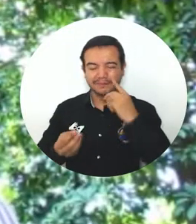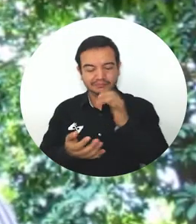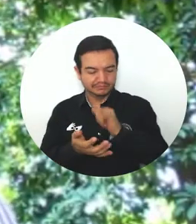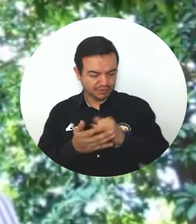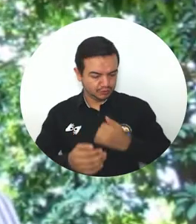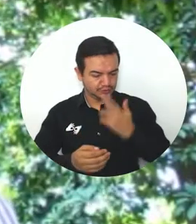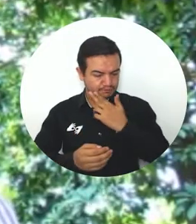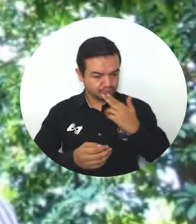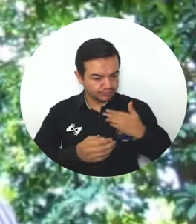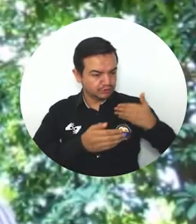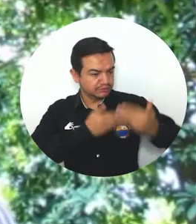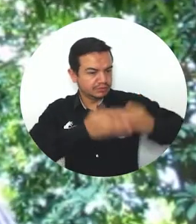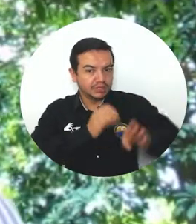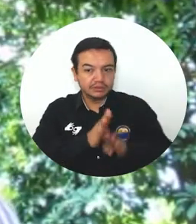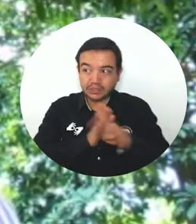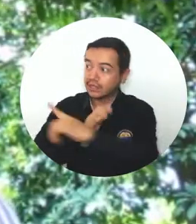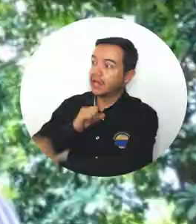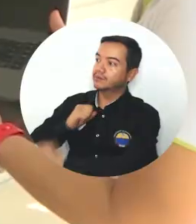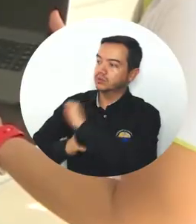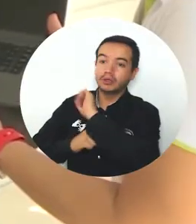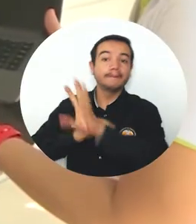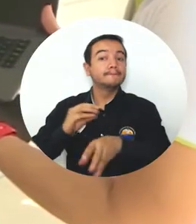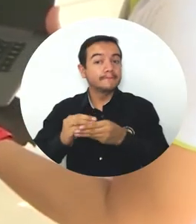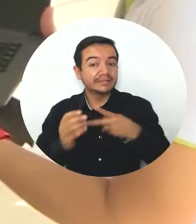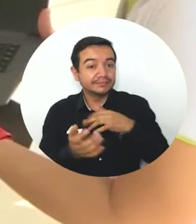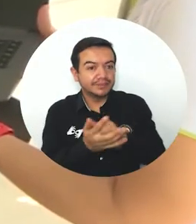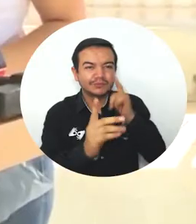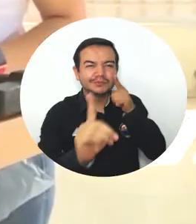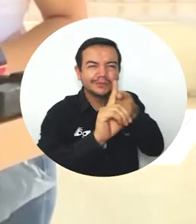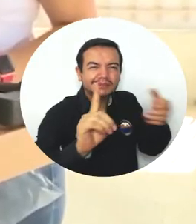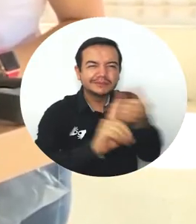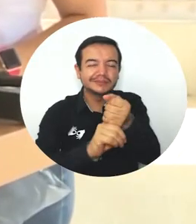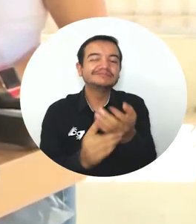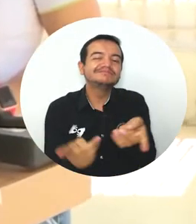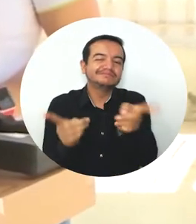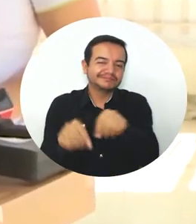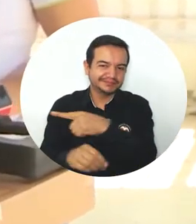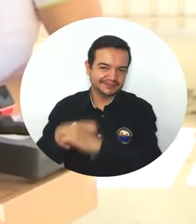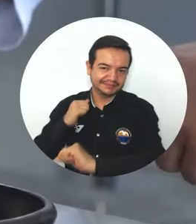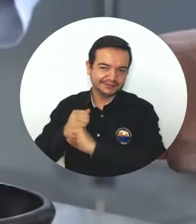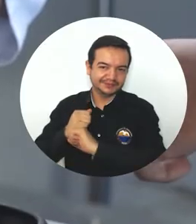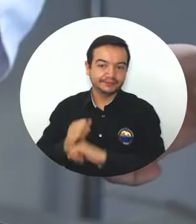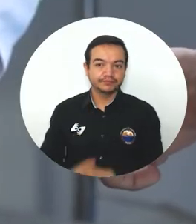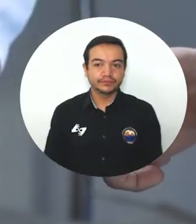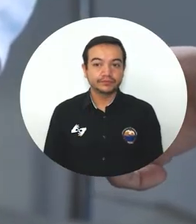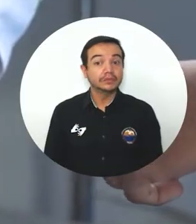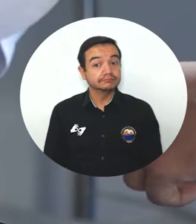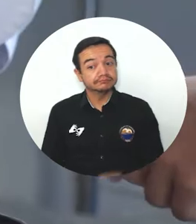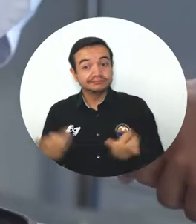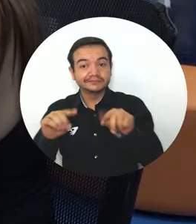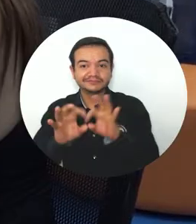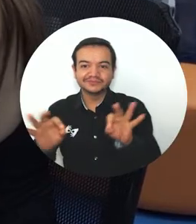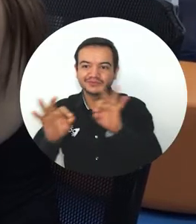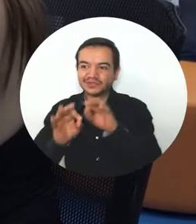que tenía, además de seguir adelante con cada uno de mis metas y mis sueños. También es de resaltar las acciones en transformación tecnológica